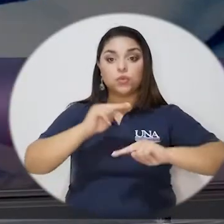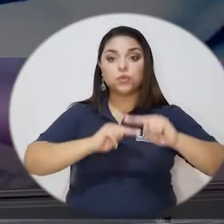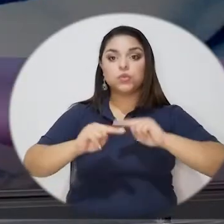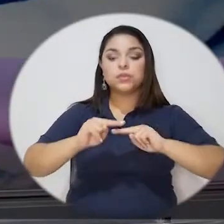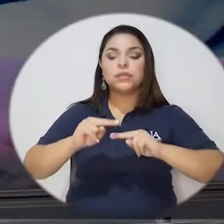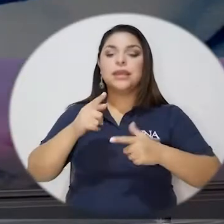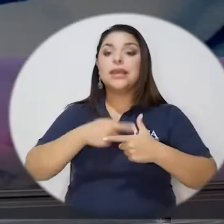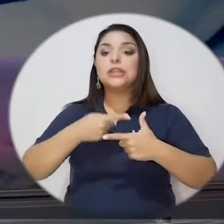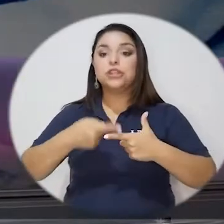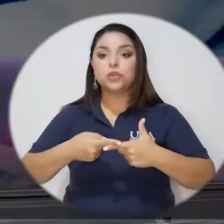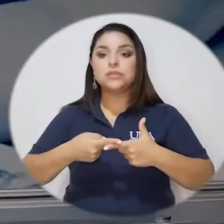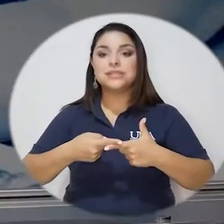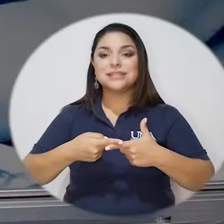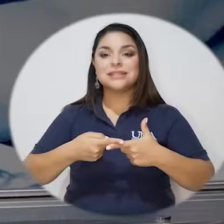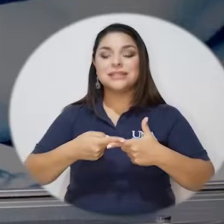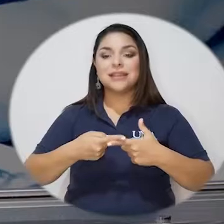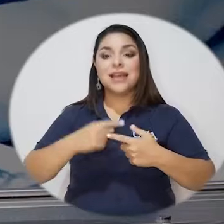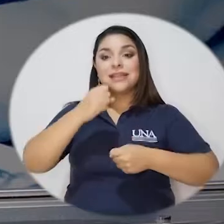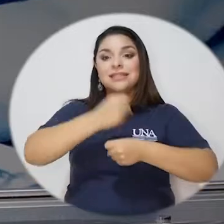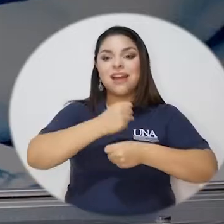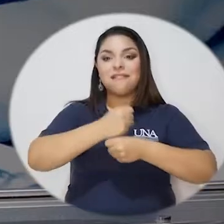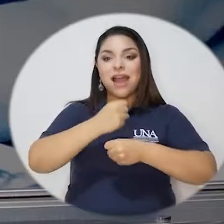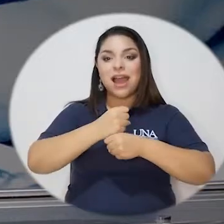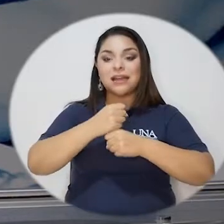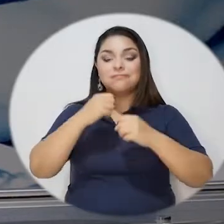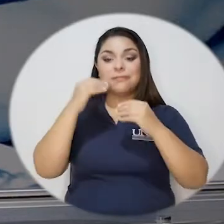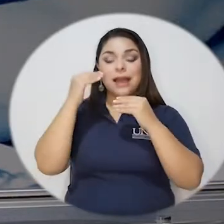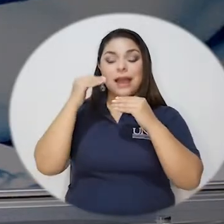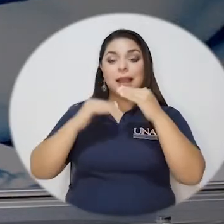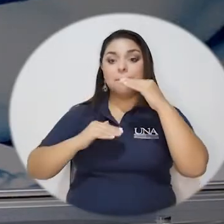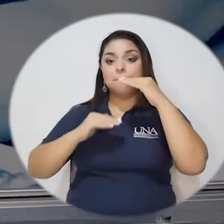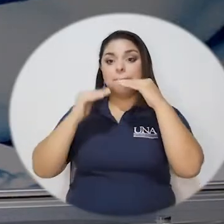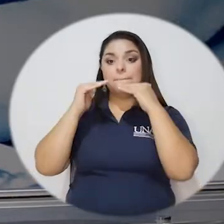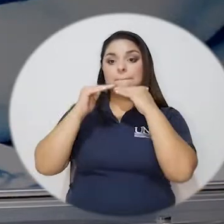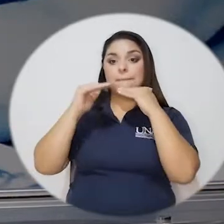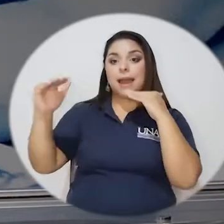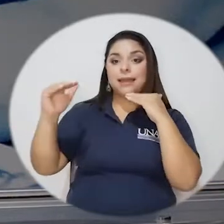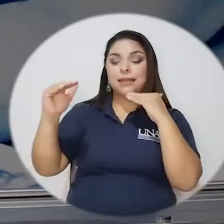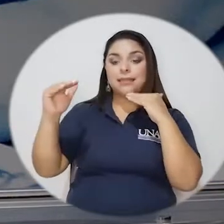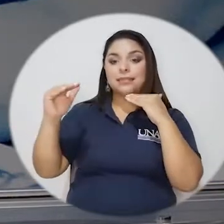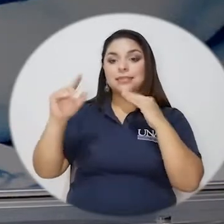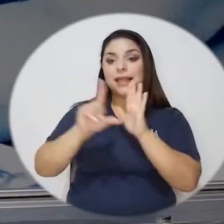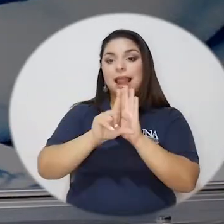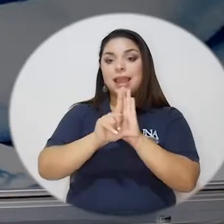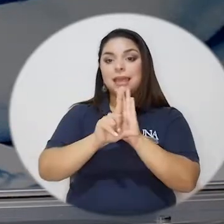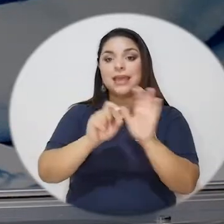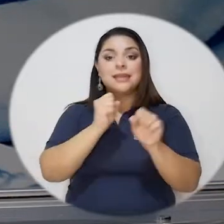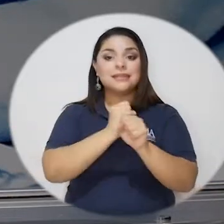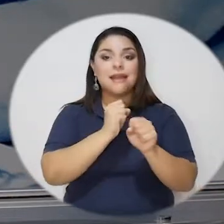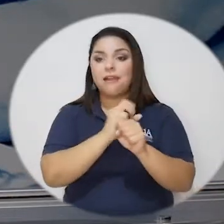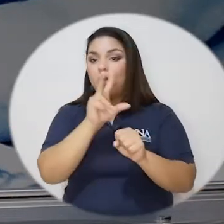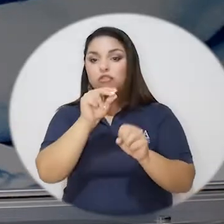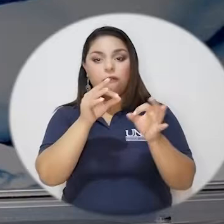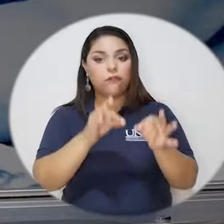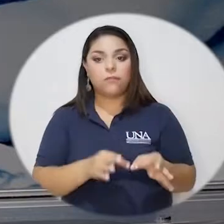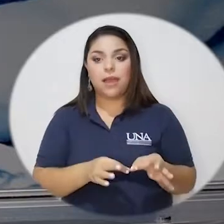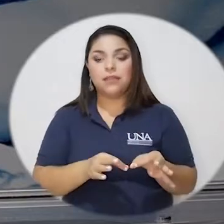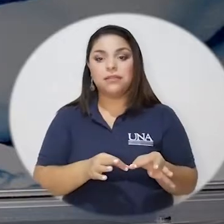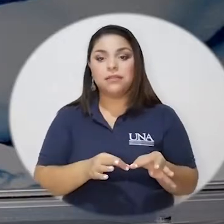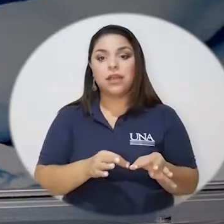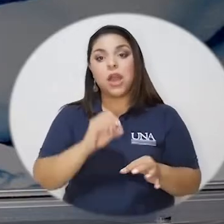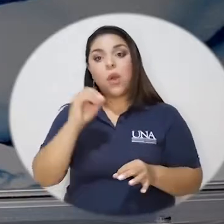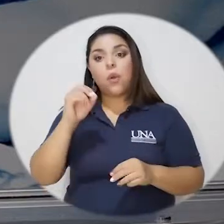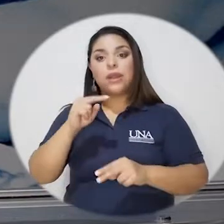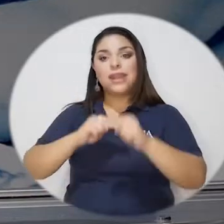emprendedores o de los negocios, entonces trabajan al margen de la ley. con trabajo informal y